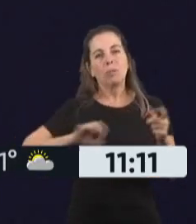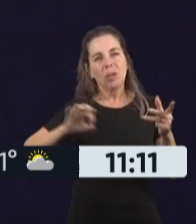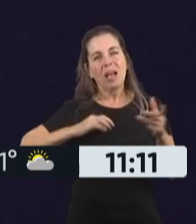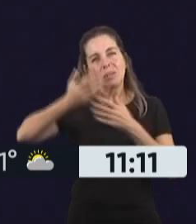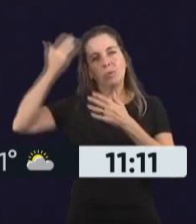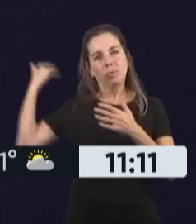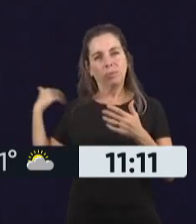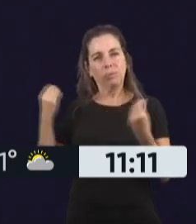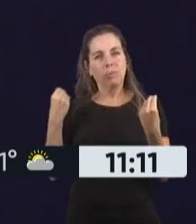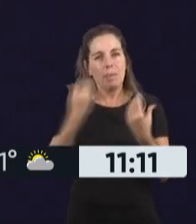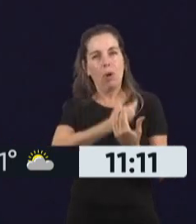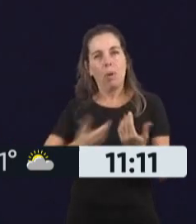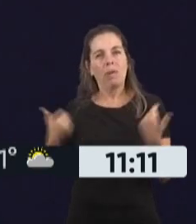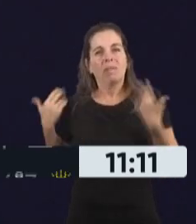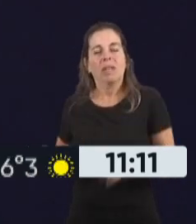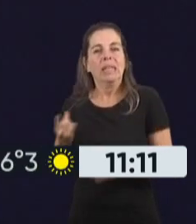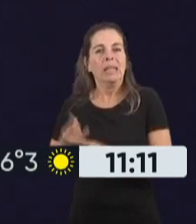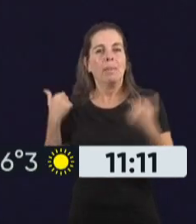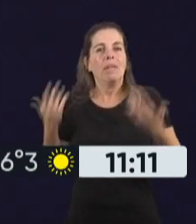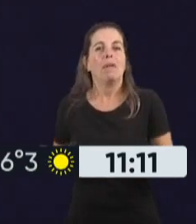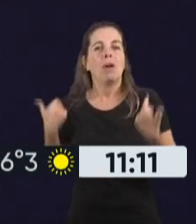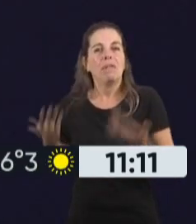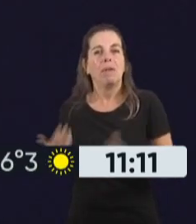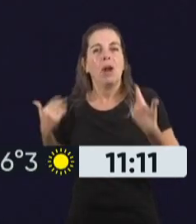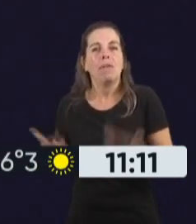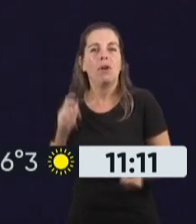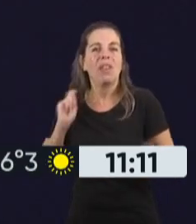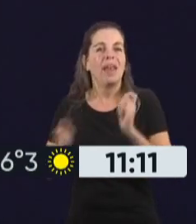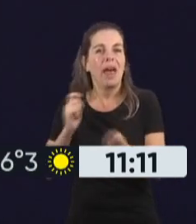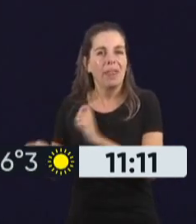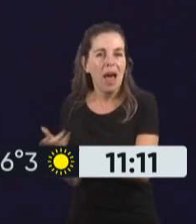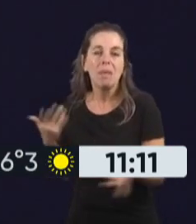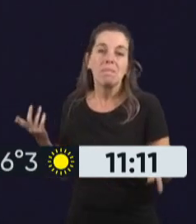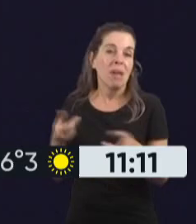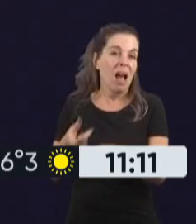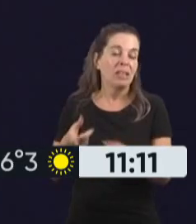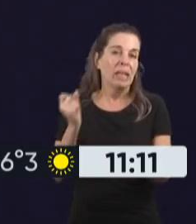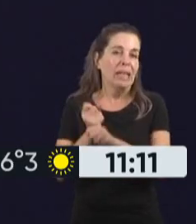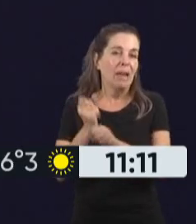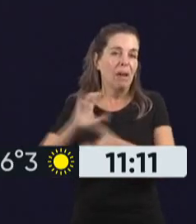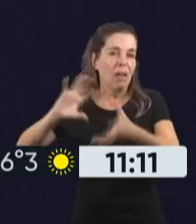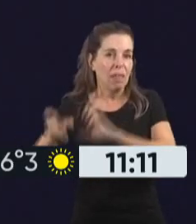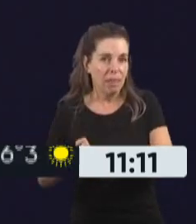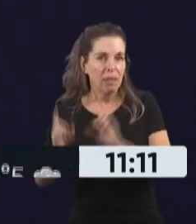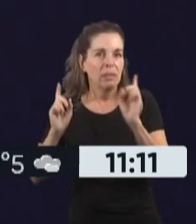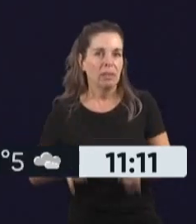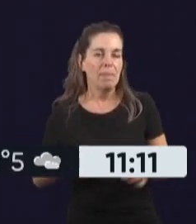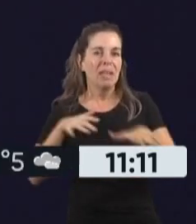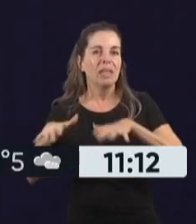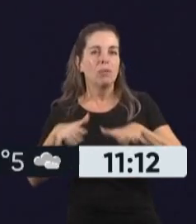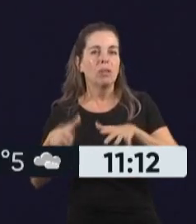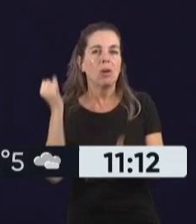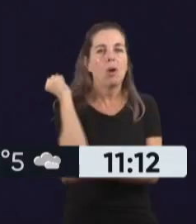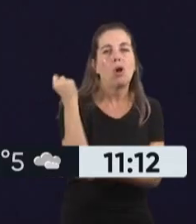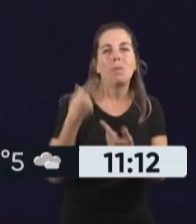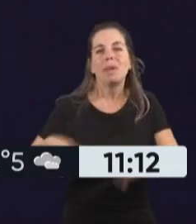décadas de populismo en Argentina, bueno, han despedazado al trabajador. Y aparte porque claramente la política